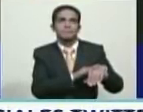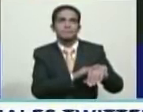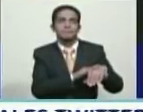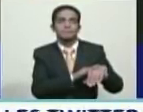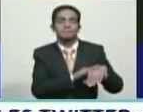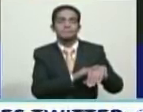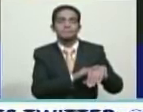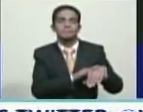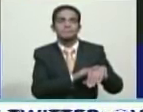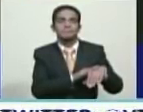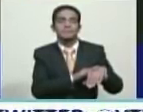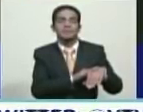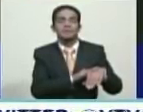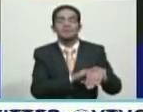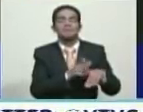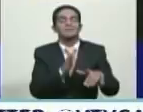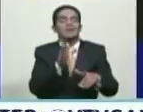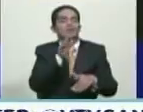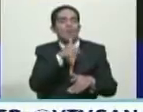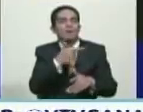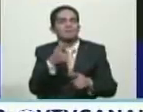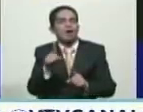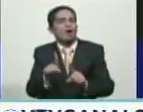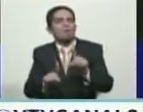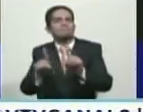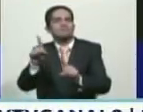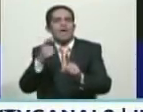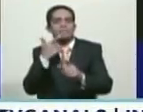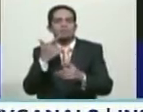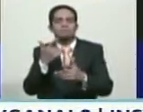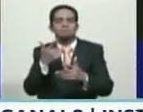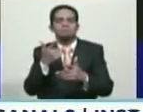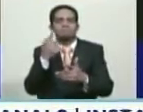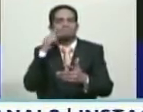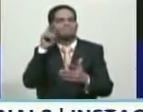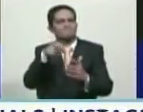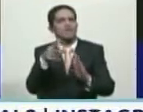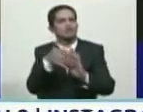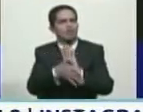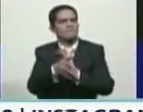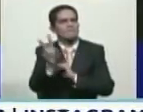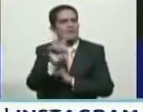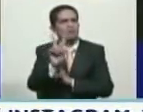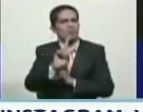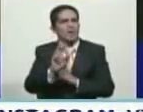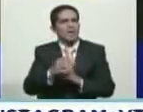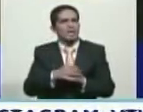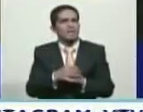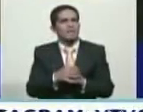que ninguna opción queda fuera de la mesa con relación a Venezuela.